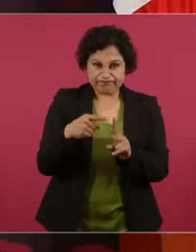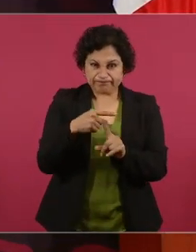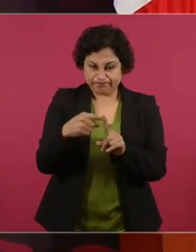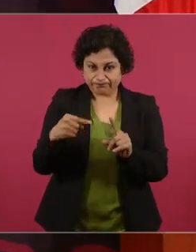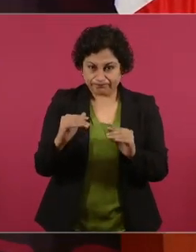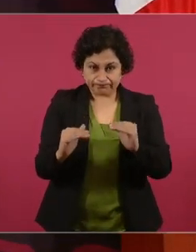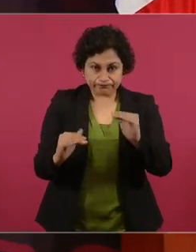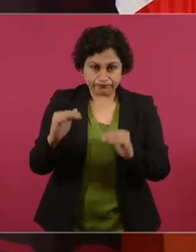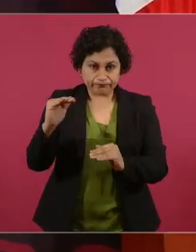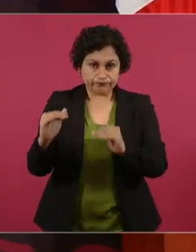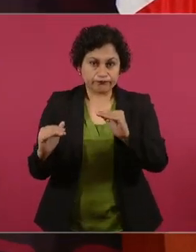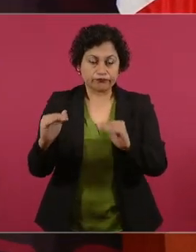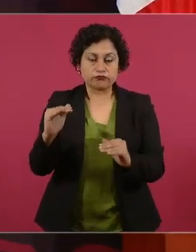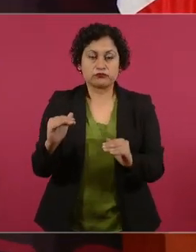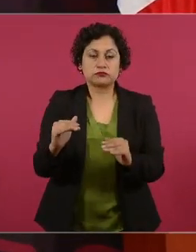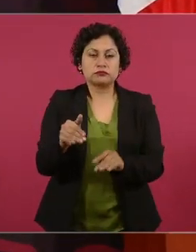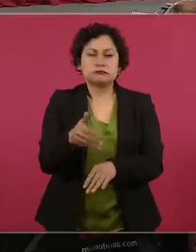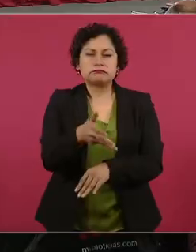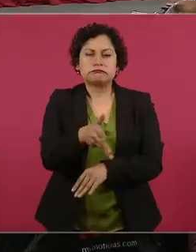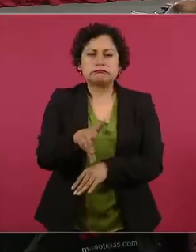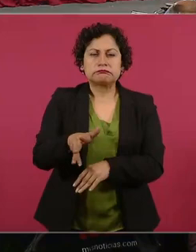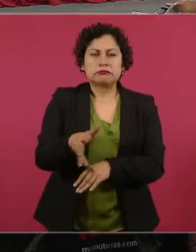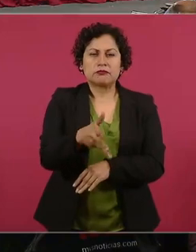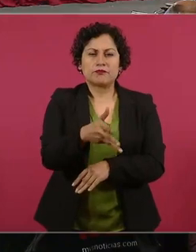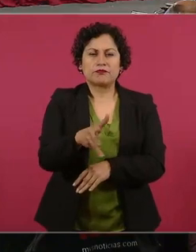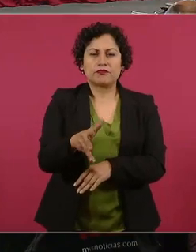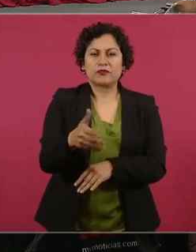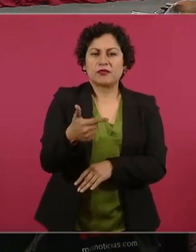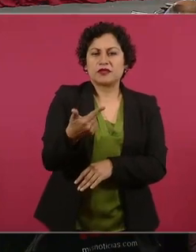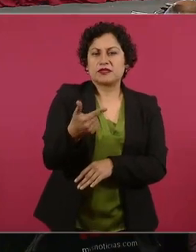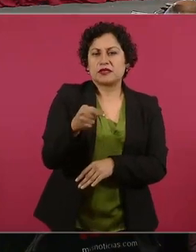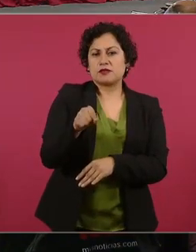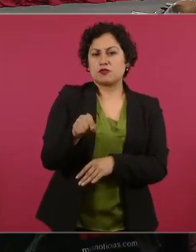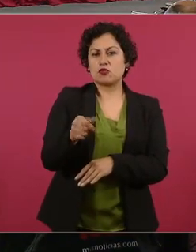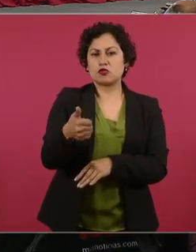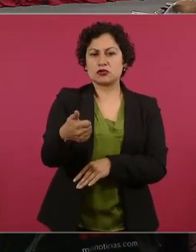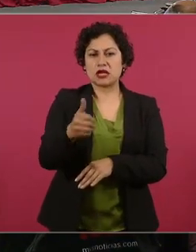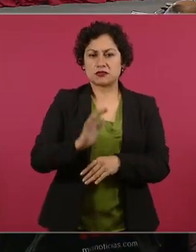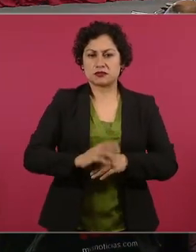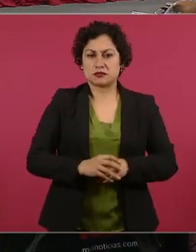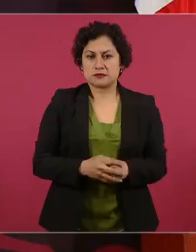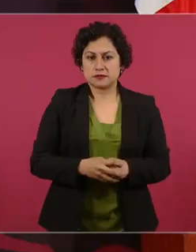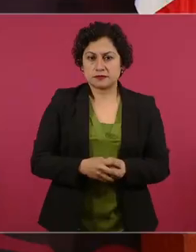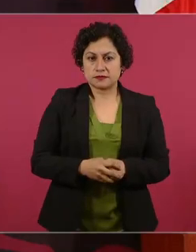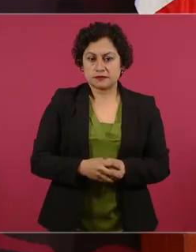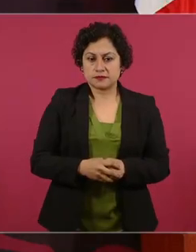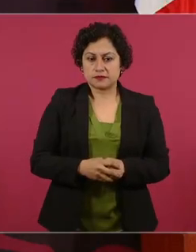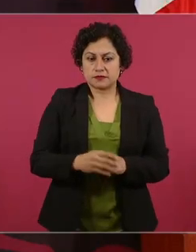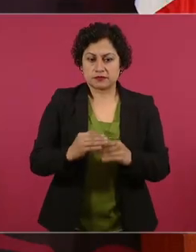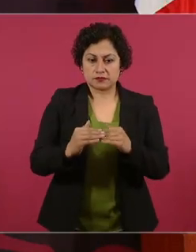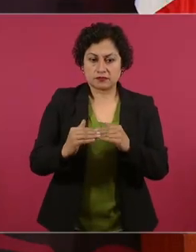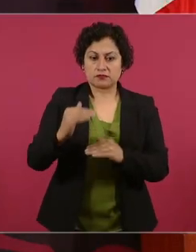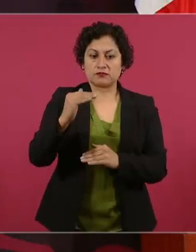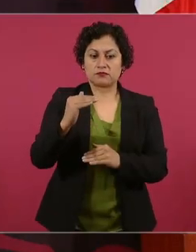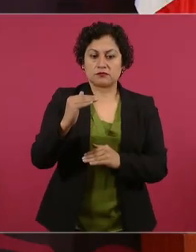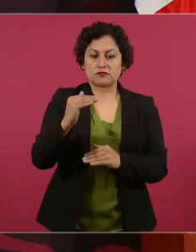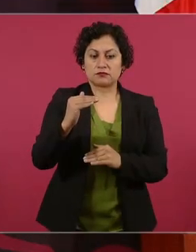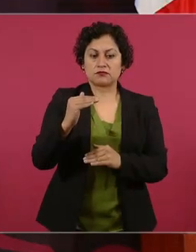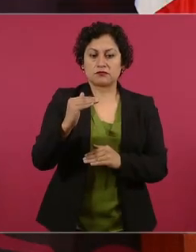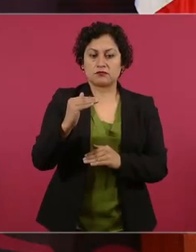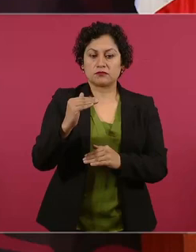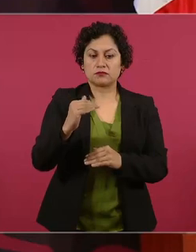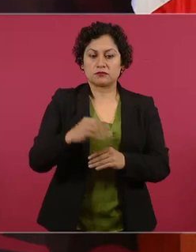estaríamos como en 7.6 de incremento de